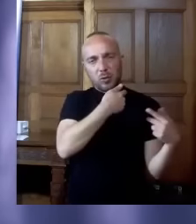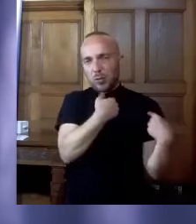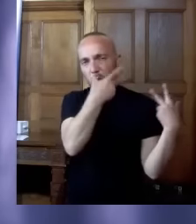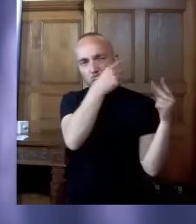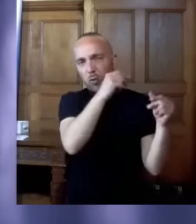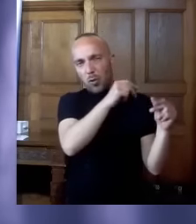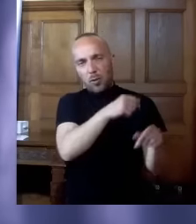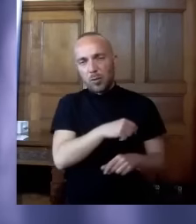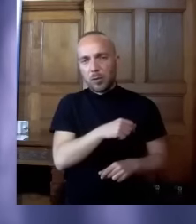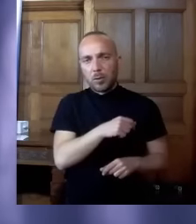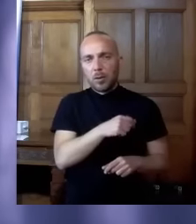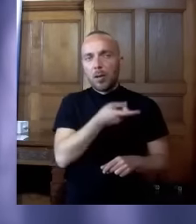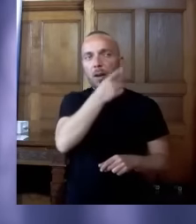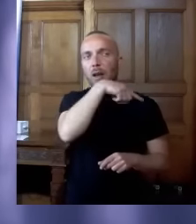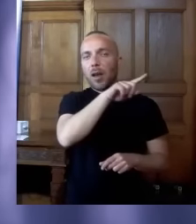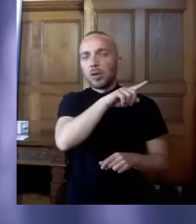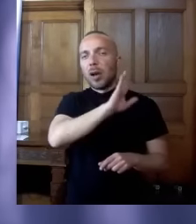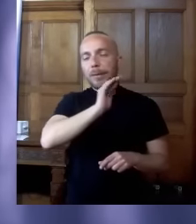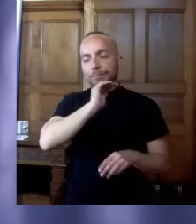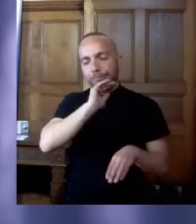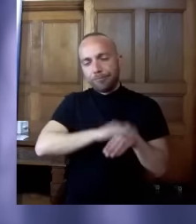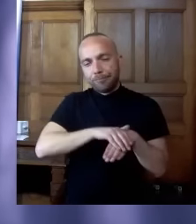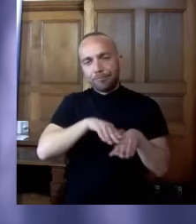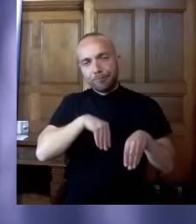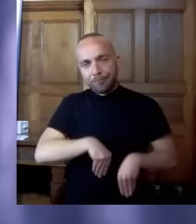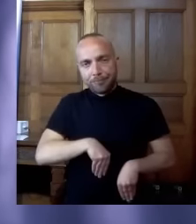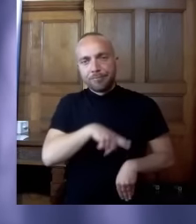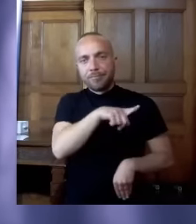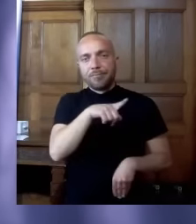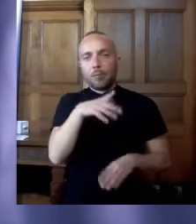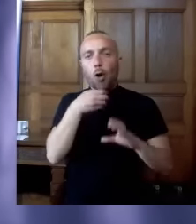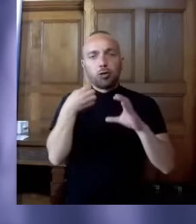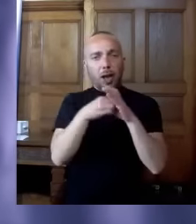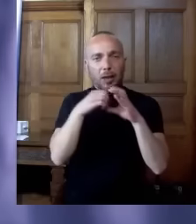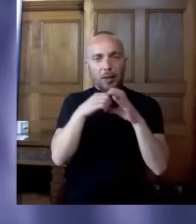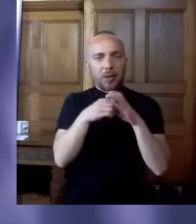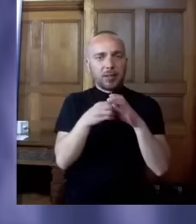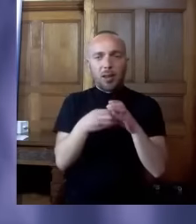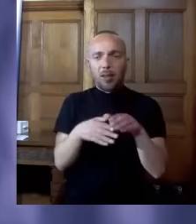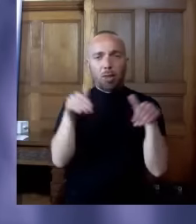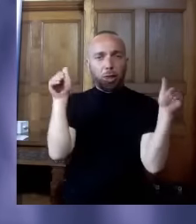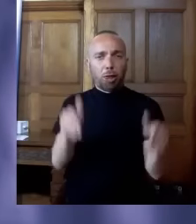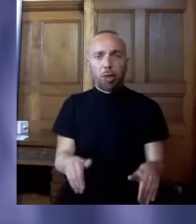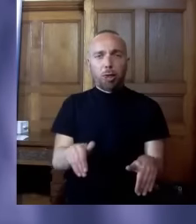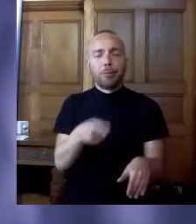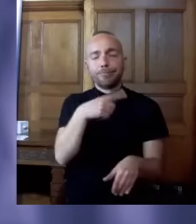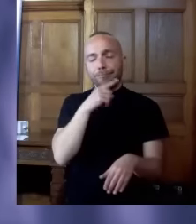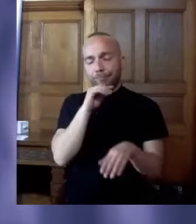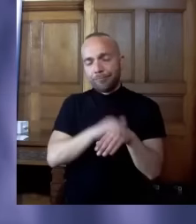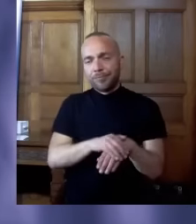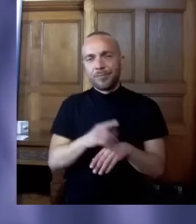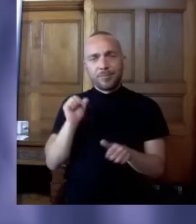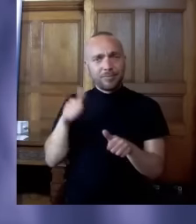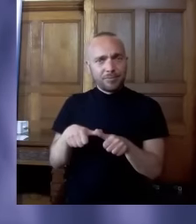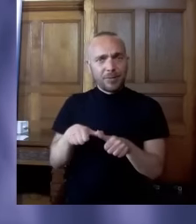que se han tenido que tragar que se han tenido que tragar el desmantelamiento de de osqu decha en los últimos tiempos han aumentado